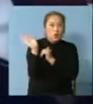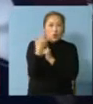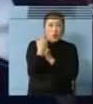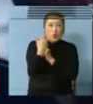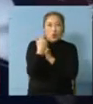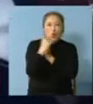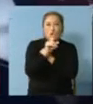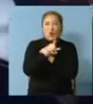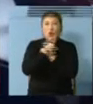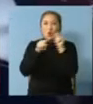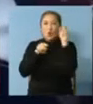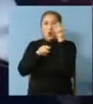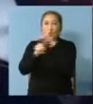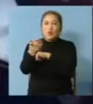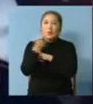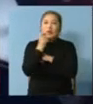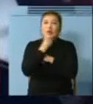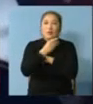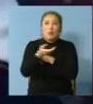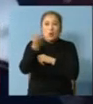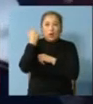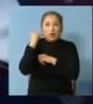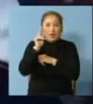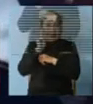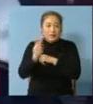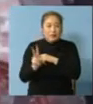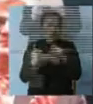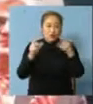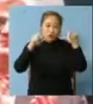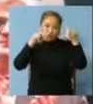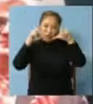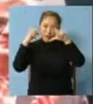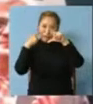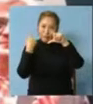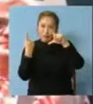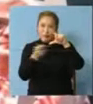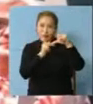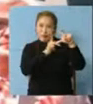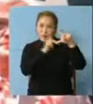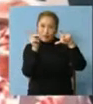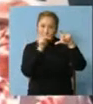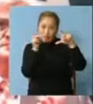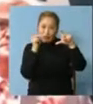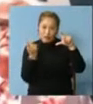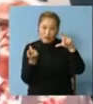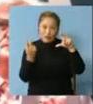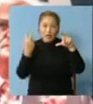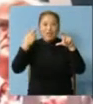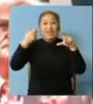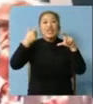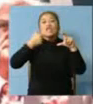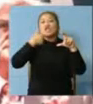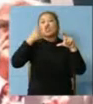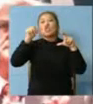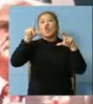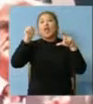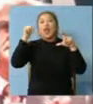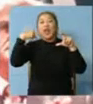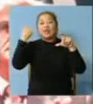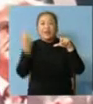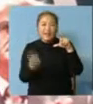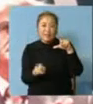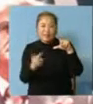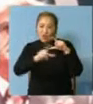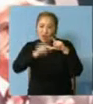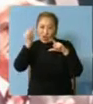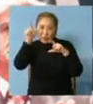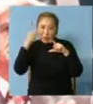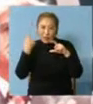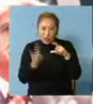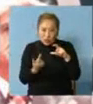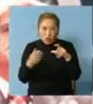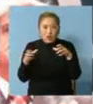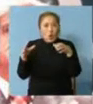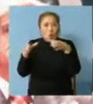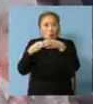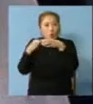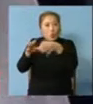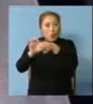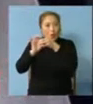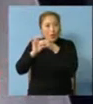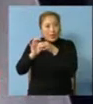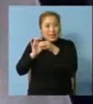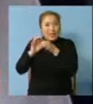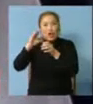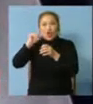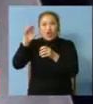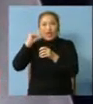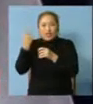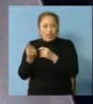absolutamente opuestas. Por ejemplo, ayer vimos una foto de Cristina Fernández con Pino Solanas de Libres del Sur, que antes conformaba una alianza con